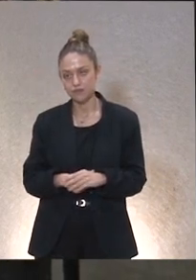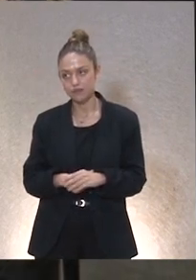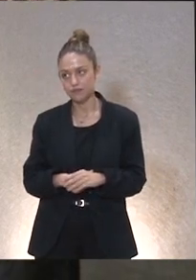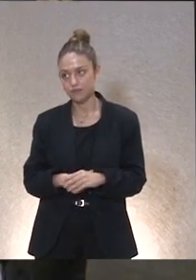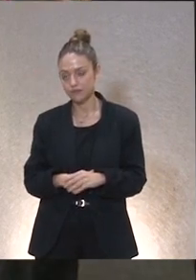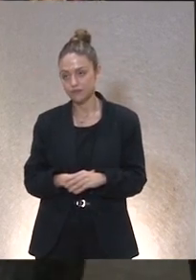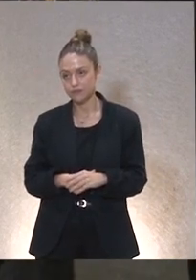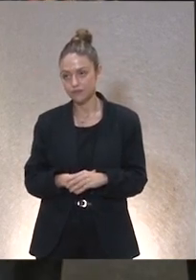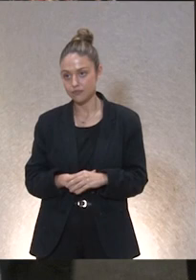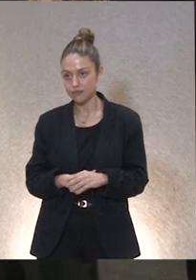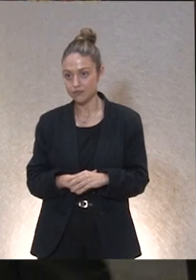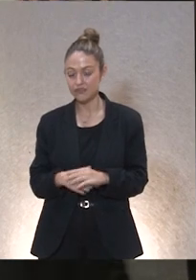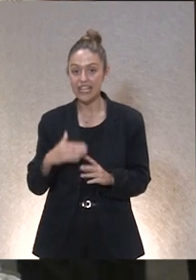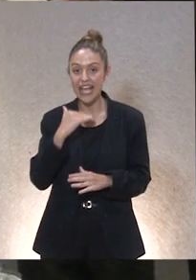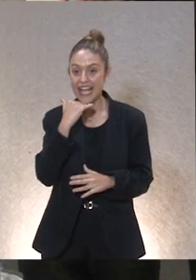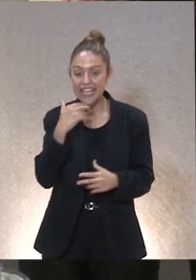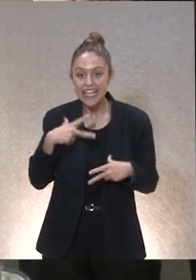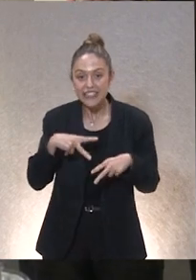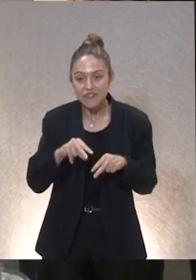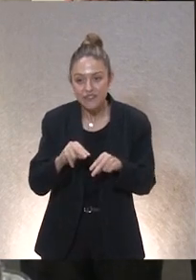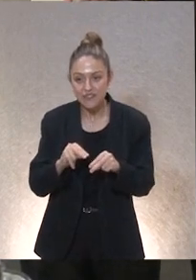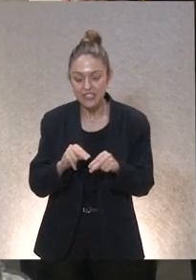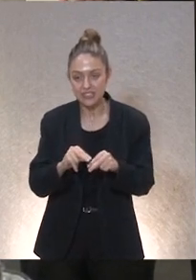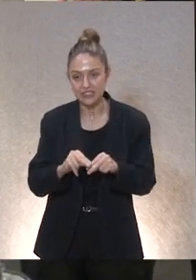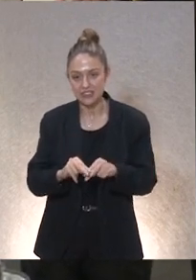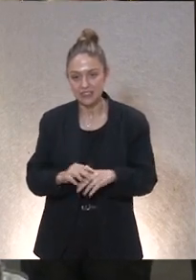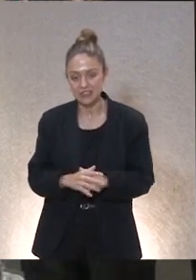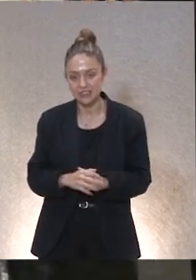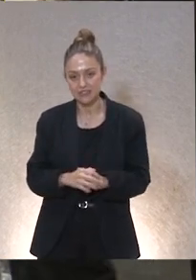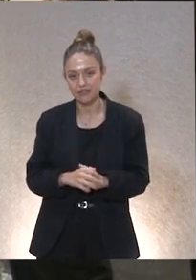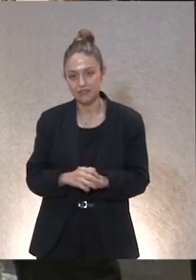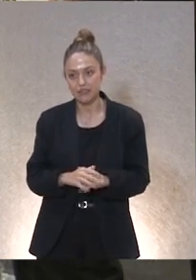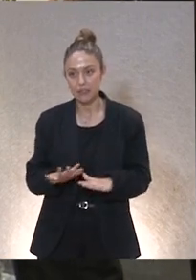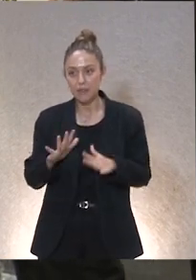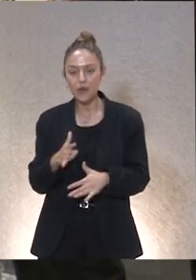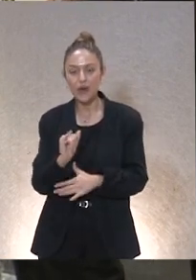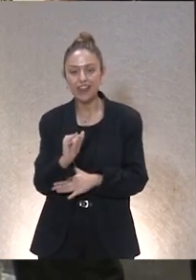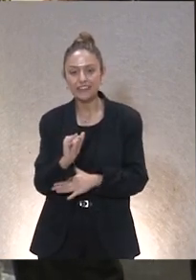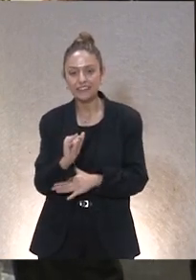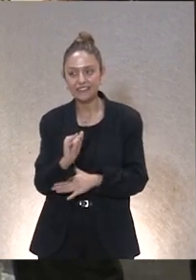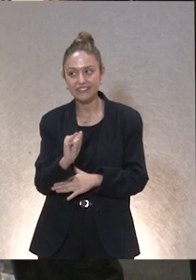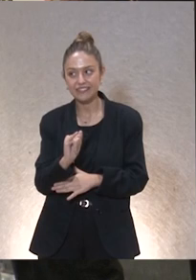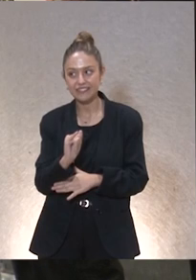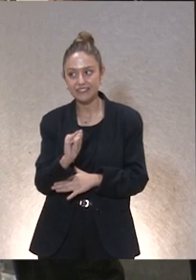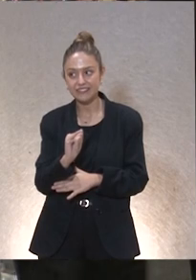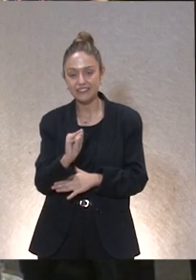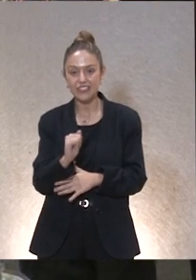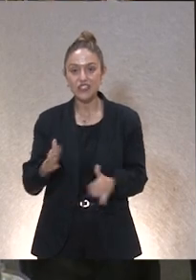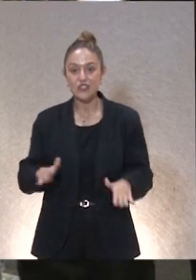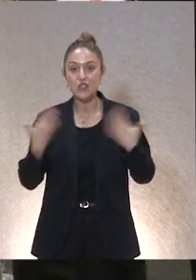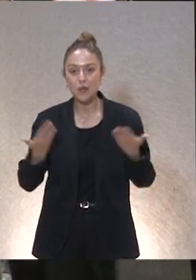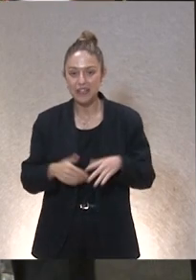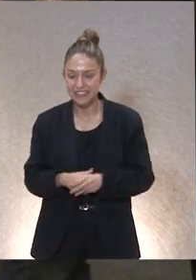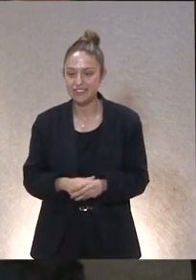bonoma estamos casi al final Pero qué tenemos una sorpresa